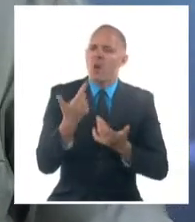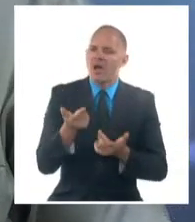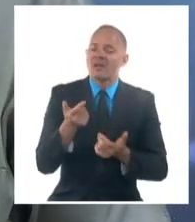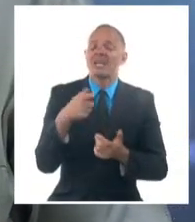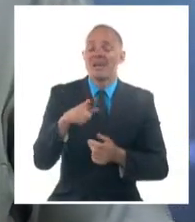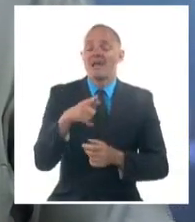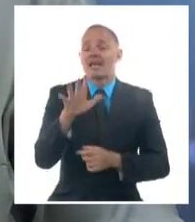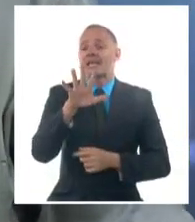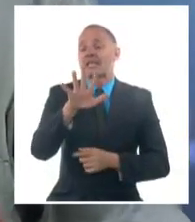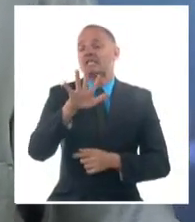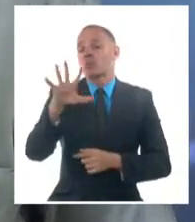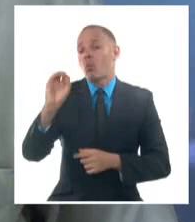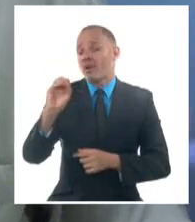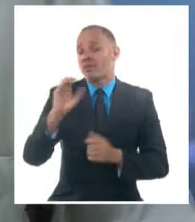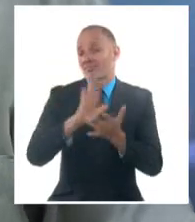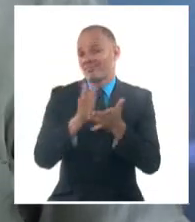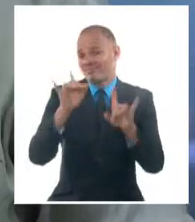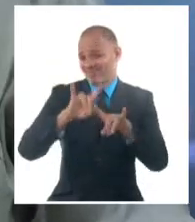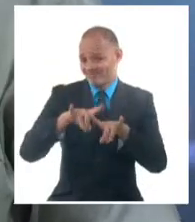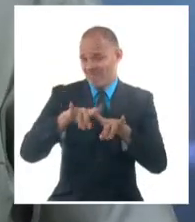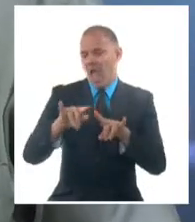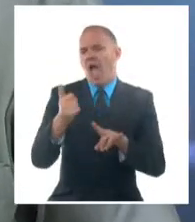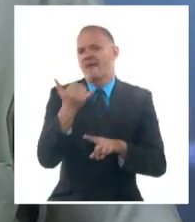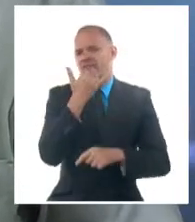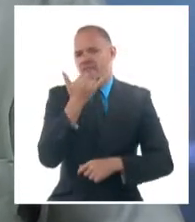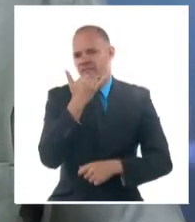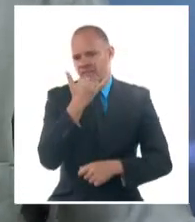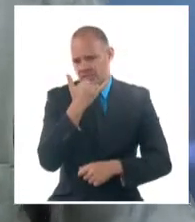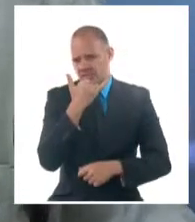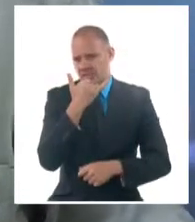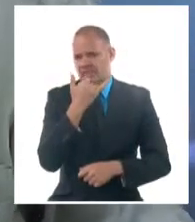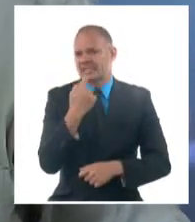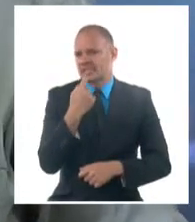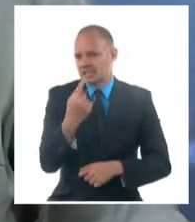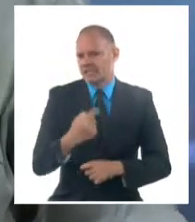550 megawatts y en realidad fueron afectados